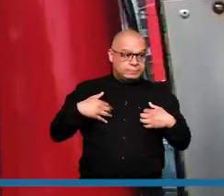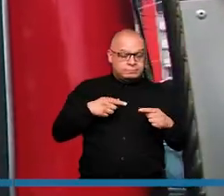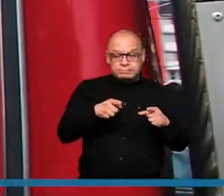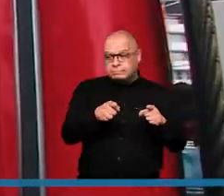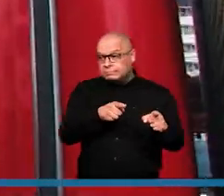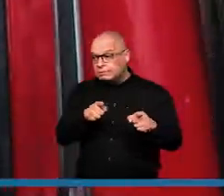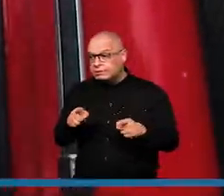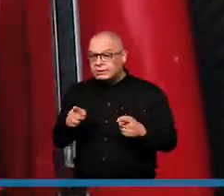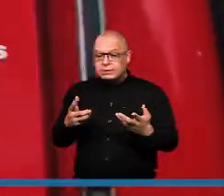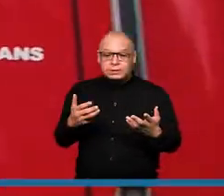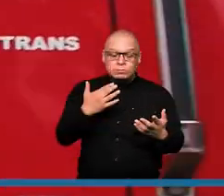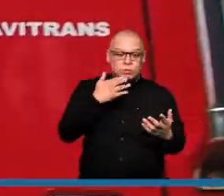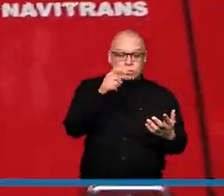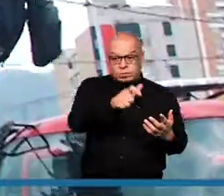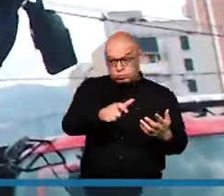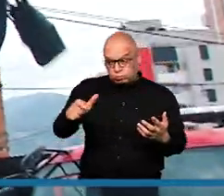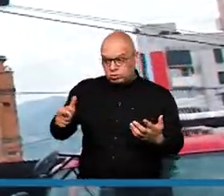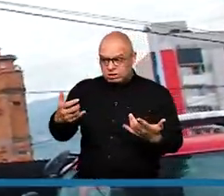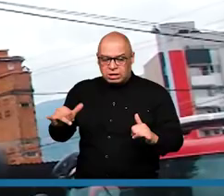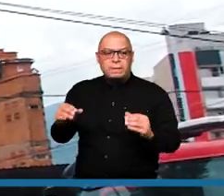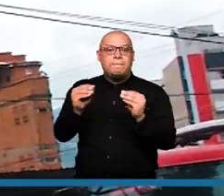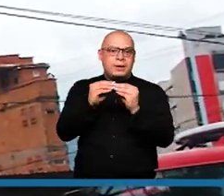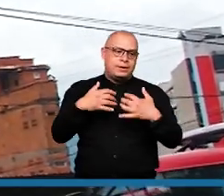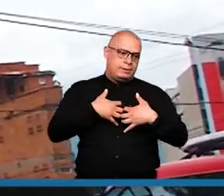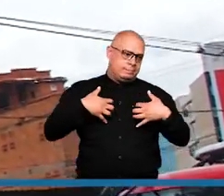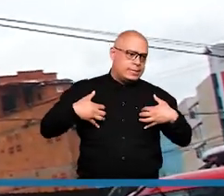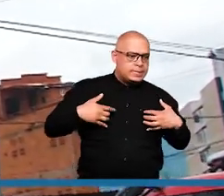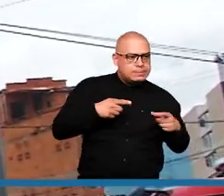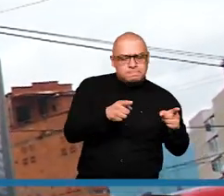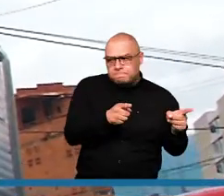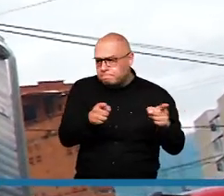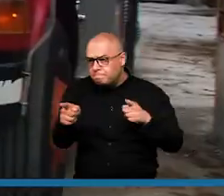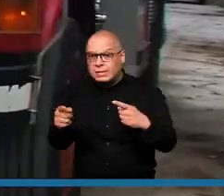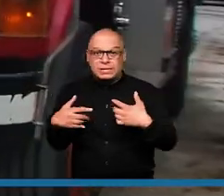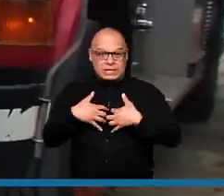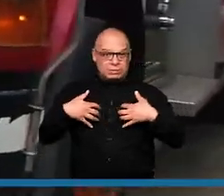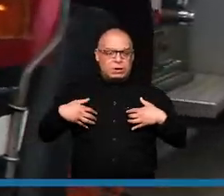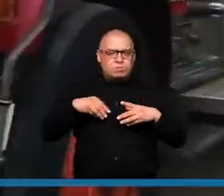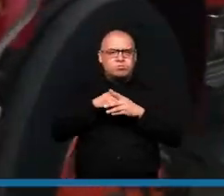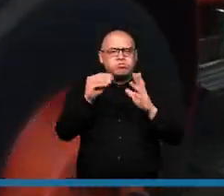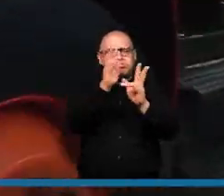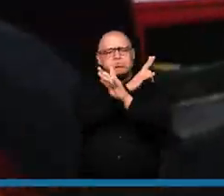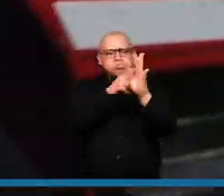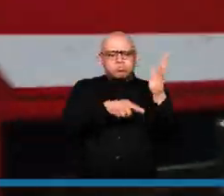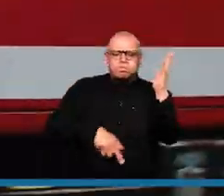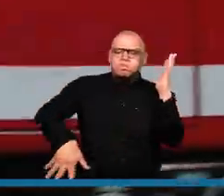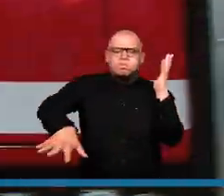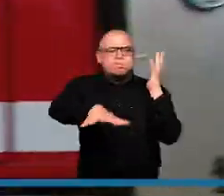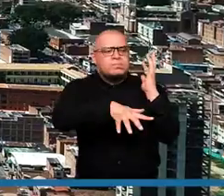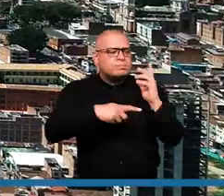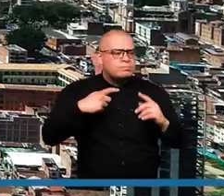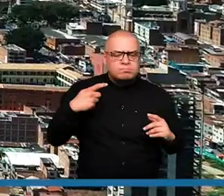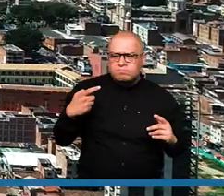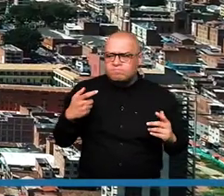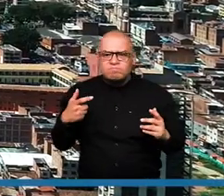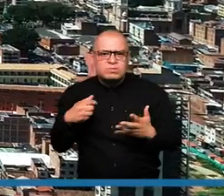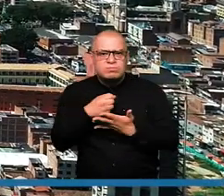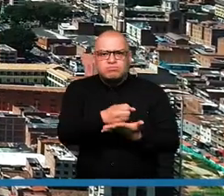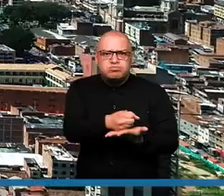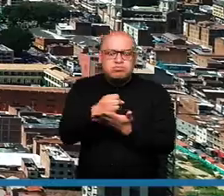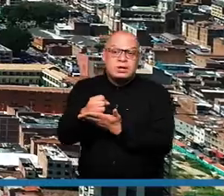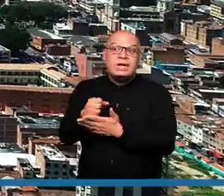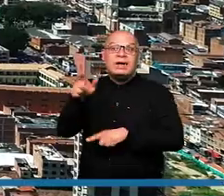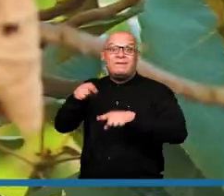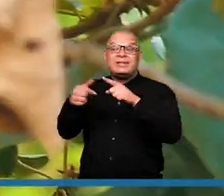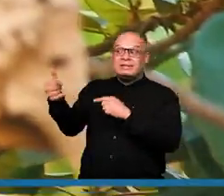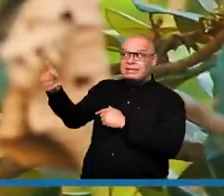solamente de personas, sino también de animales. En este caso, la fauna silvestre que está en nuestro municipio, en algunos momentos la